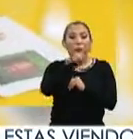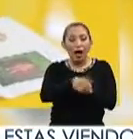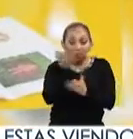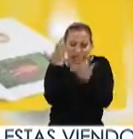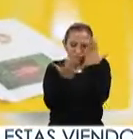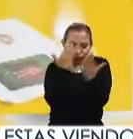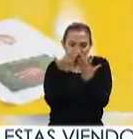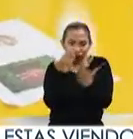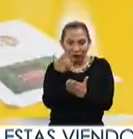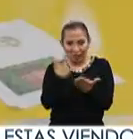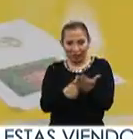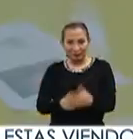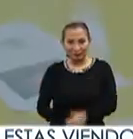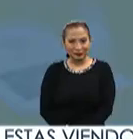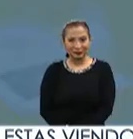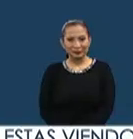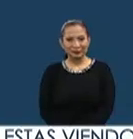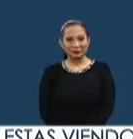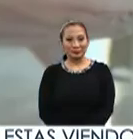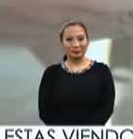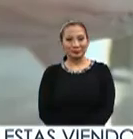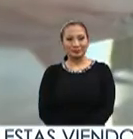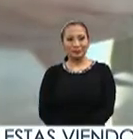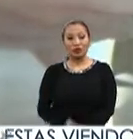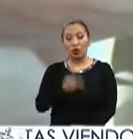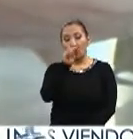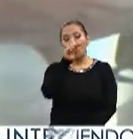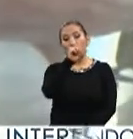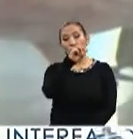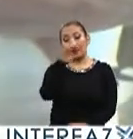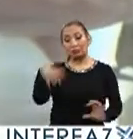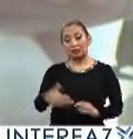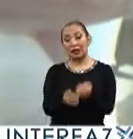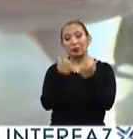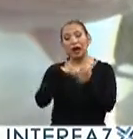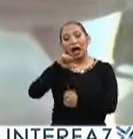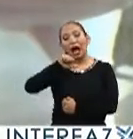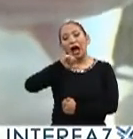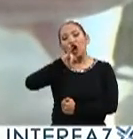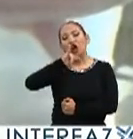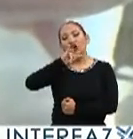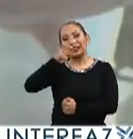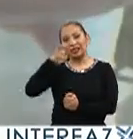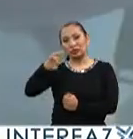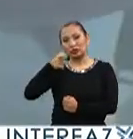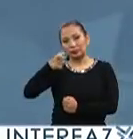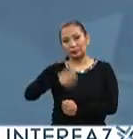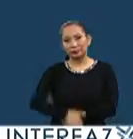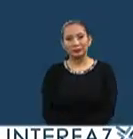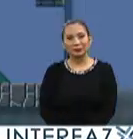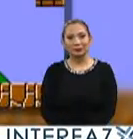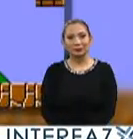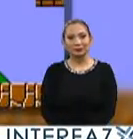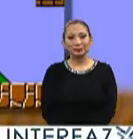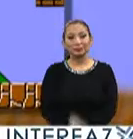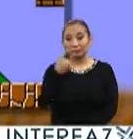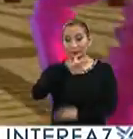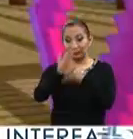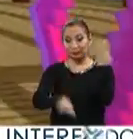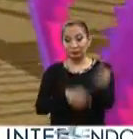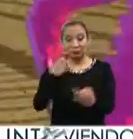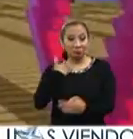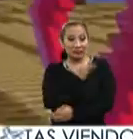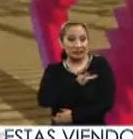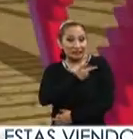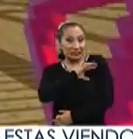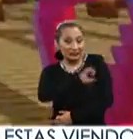el rendimiento académico. La UNAM al rescate del ajolote en Xochimilco. Para todos los